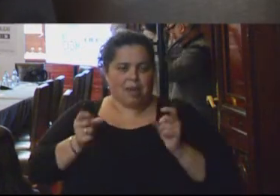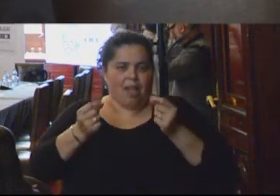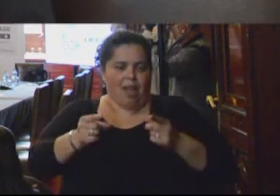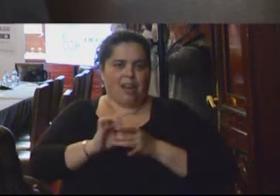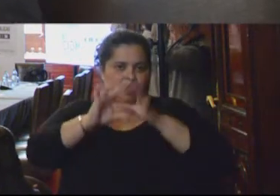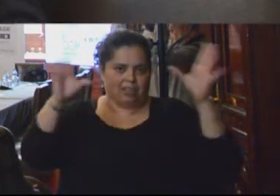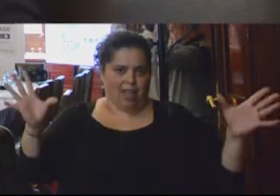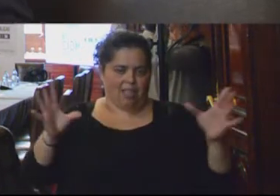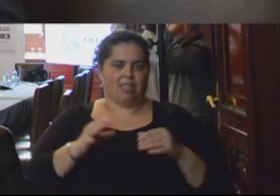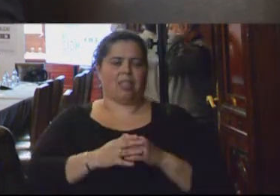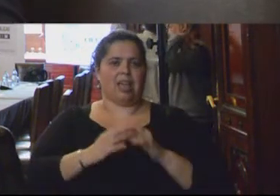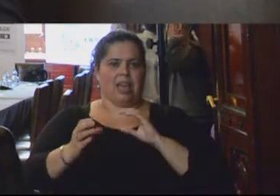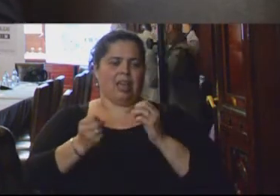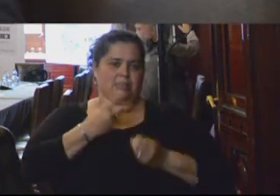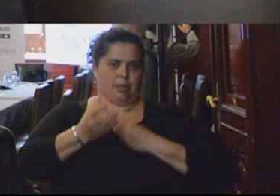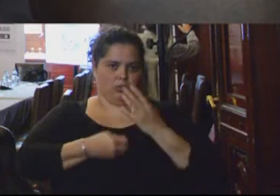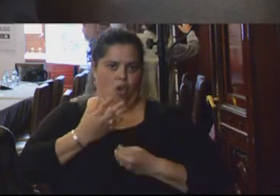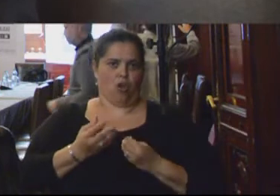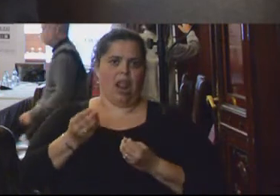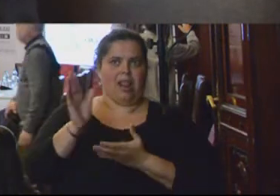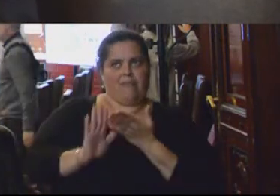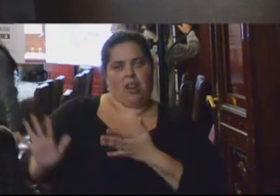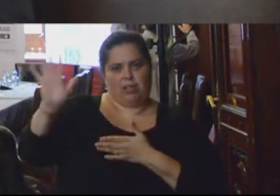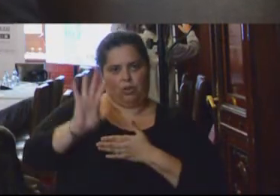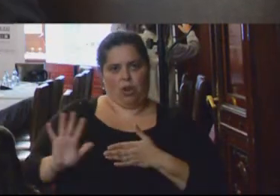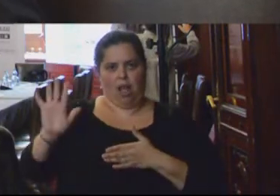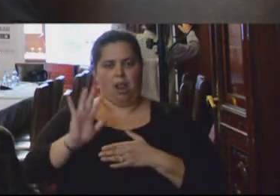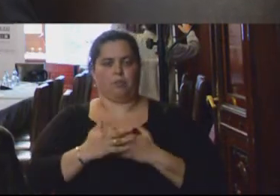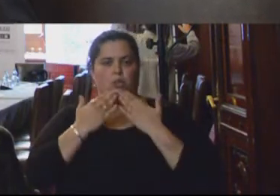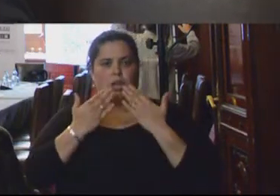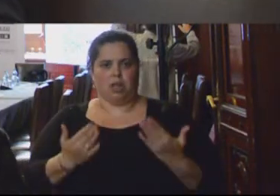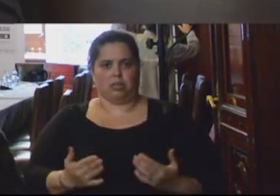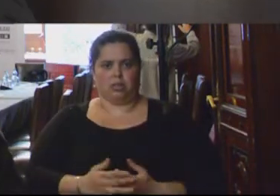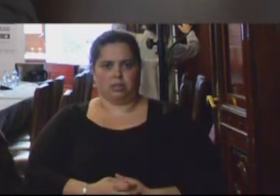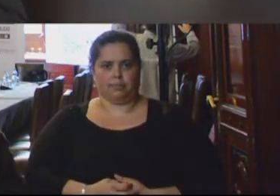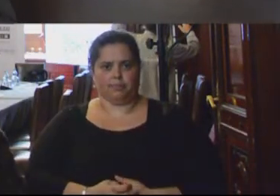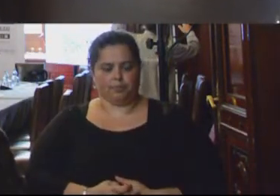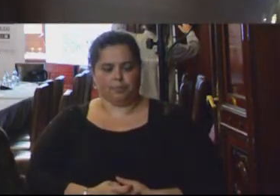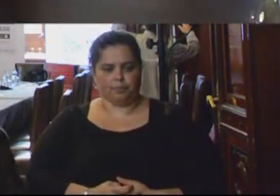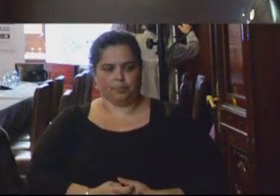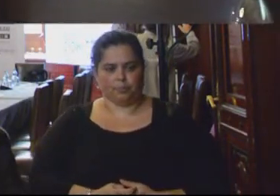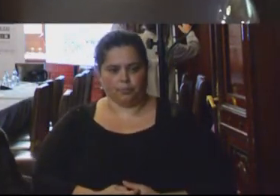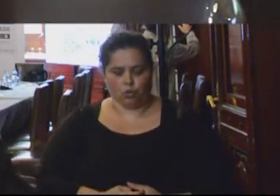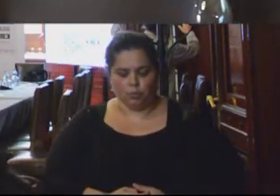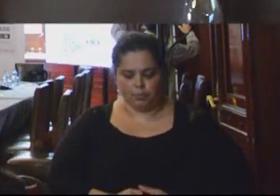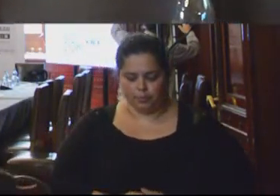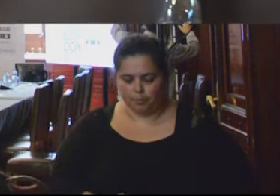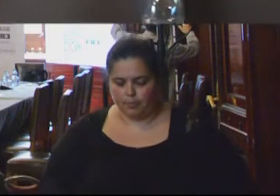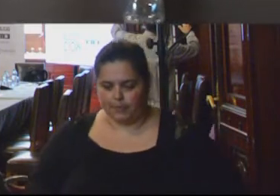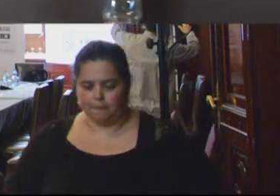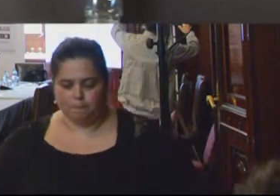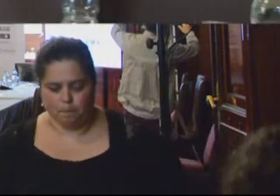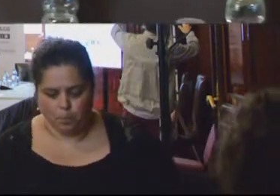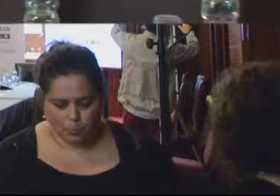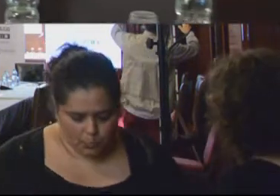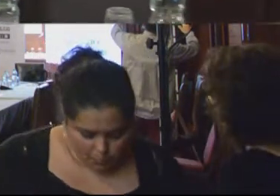regional. Señores, señora presidenta, señor comisionado, señor relator, muchas gracias. Muy bien,